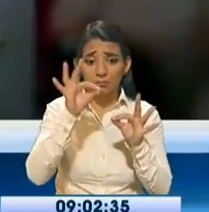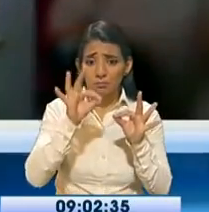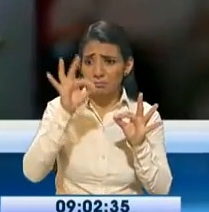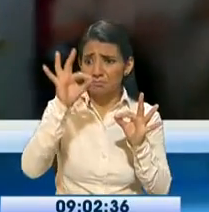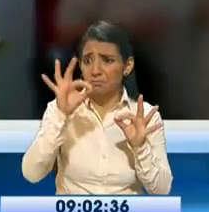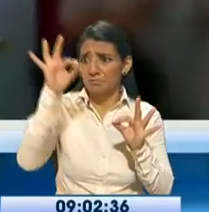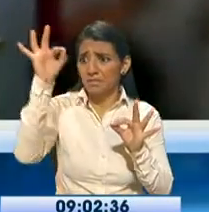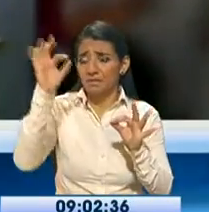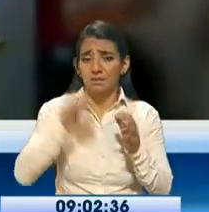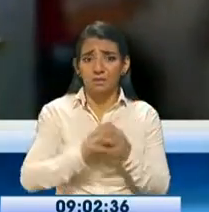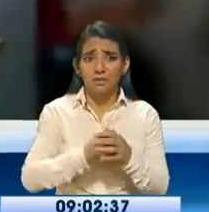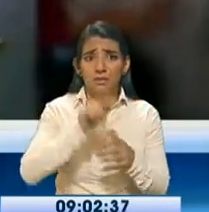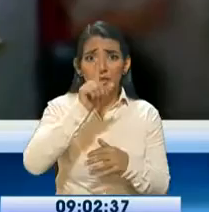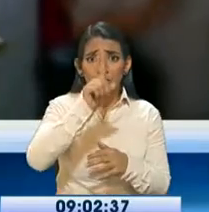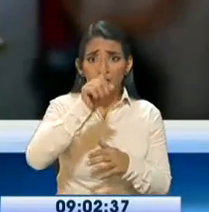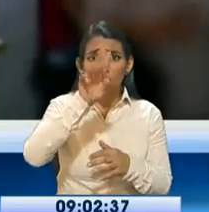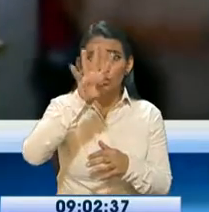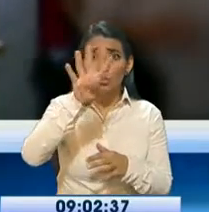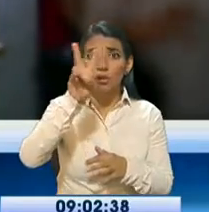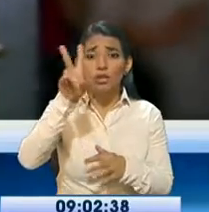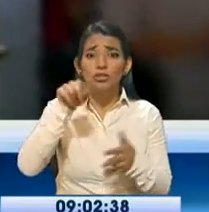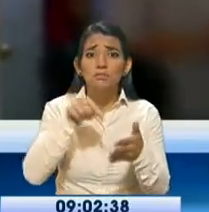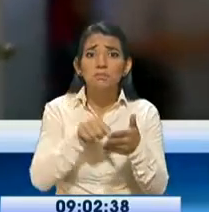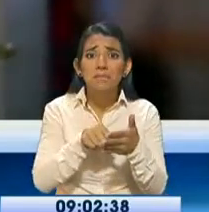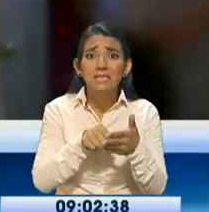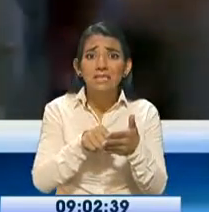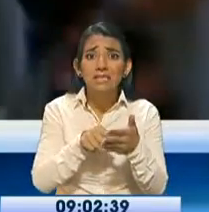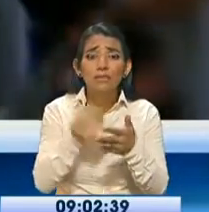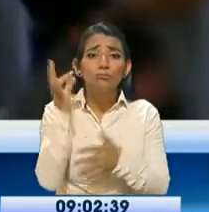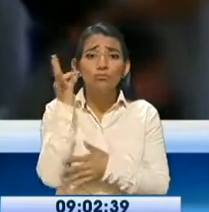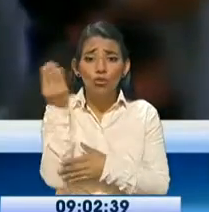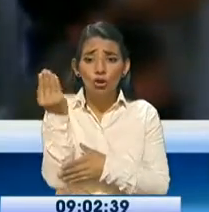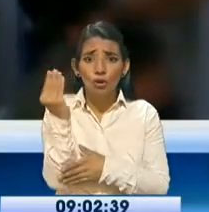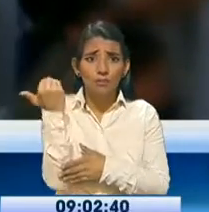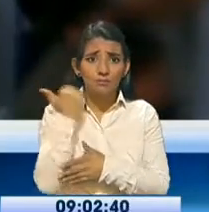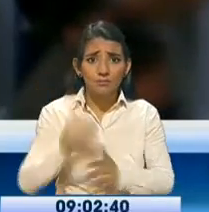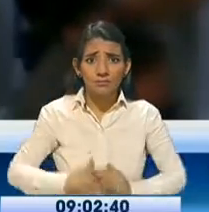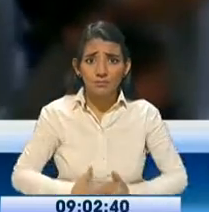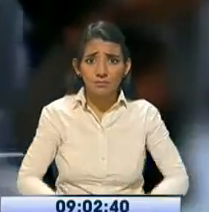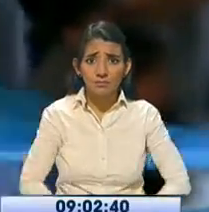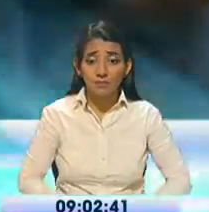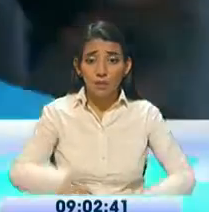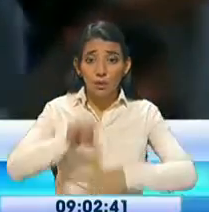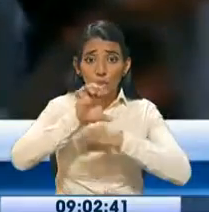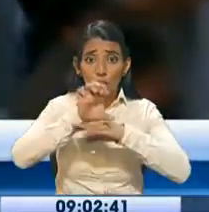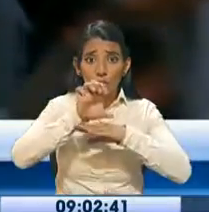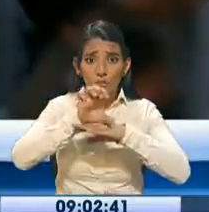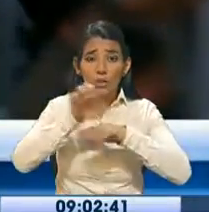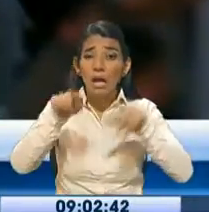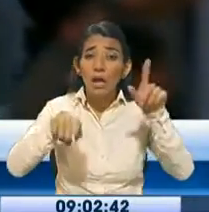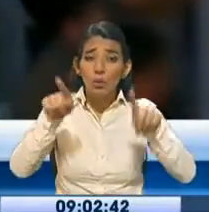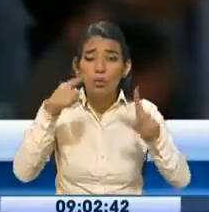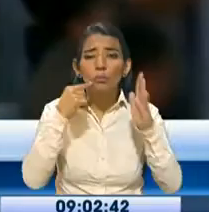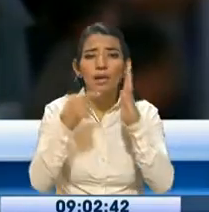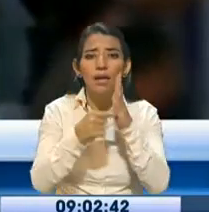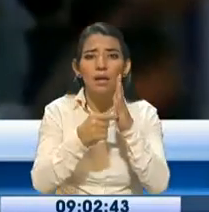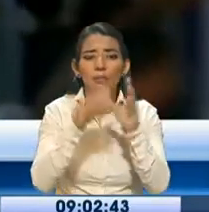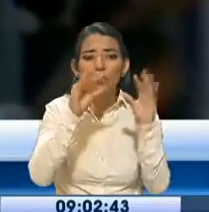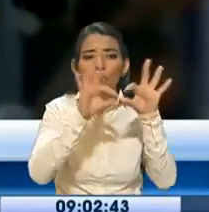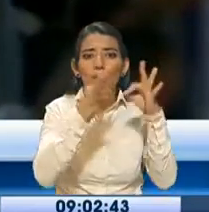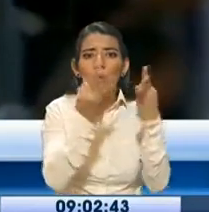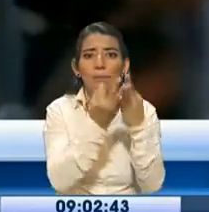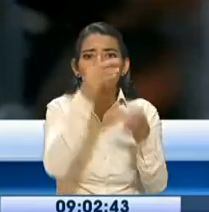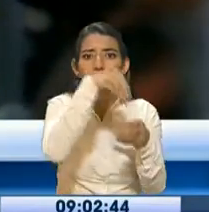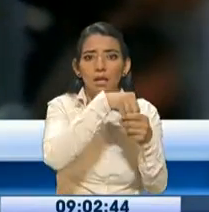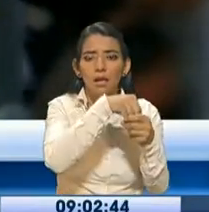hay 142.000 madres adolescentes en todo el Ecuador. Muchos de los casos lamentablemente provienen de abuso intrafamiliar